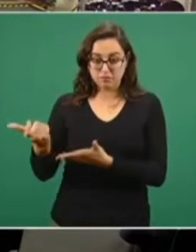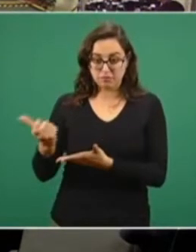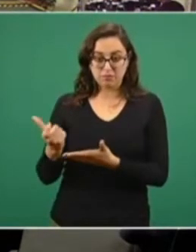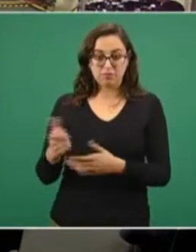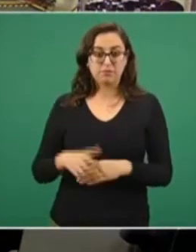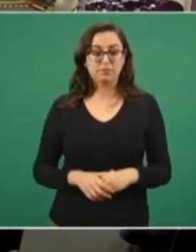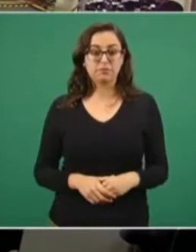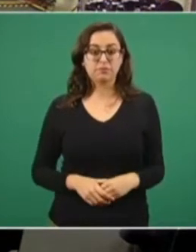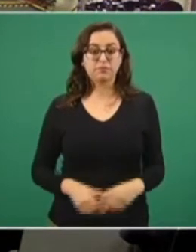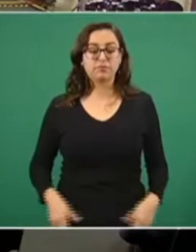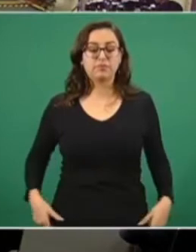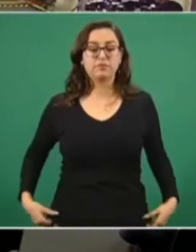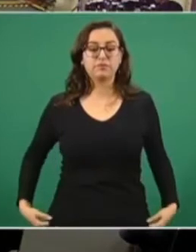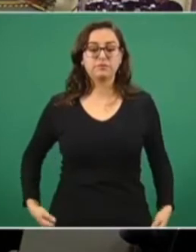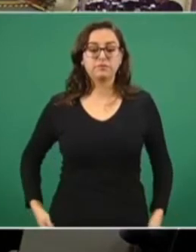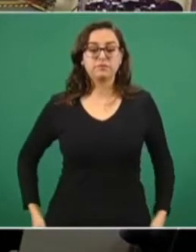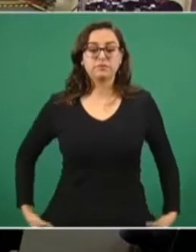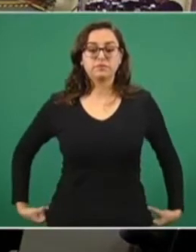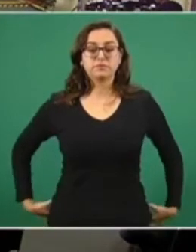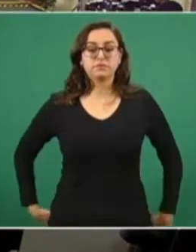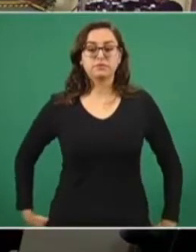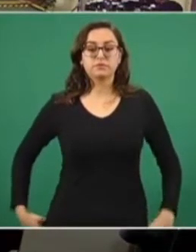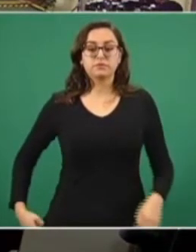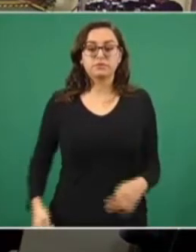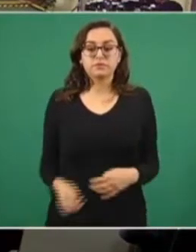favor. El señor presidente por la mañana